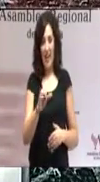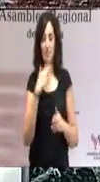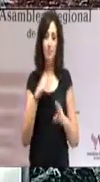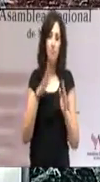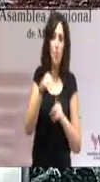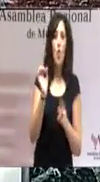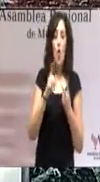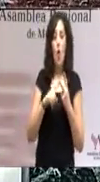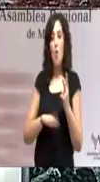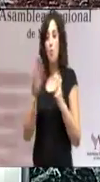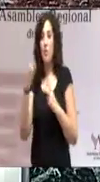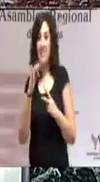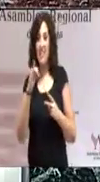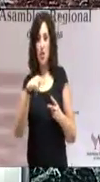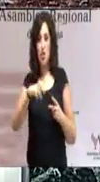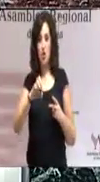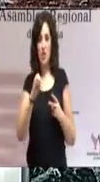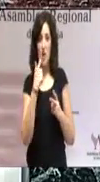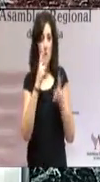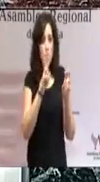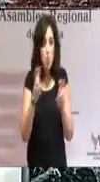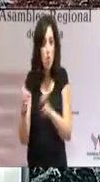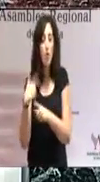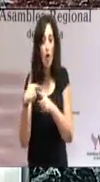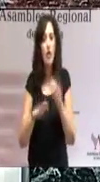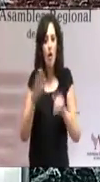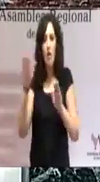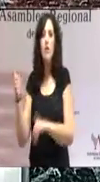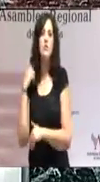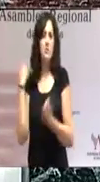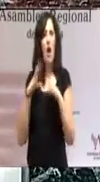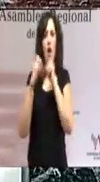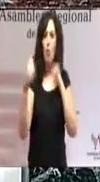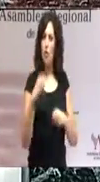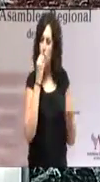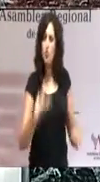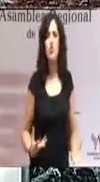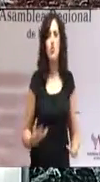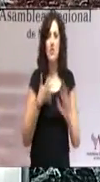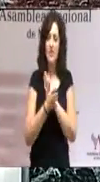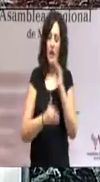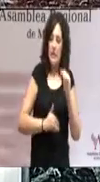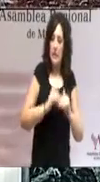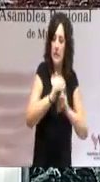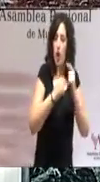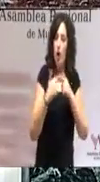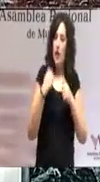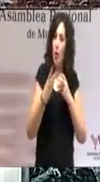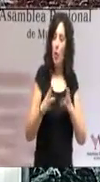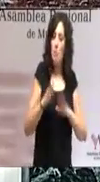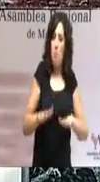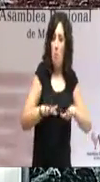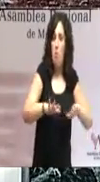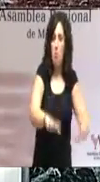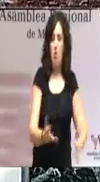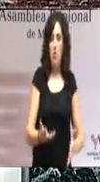nuevo puente en el camino de la Tiñosa, que evidencian que estamos cumpliendo lo que pactamos con ustedes, que fue un buen acuerdo, créame. Por tanto,